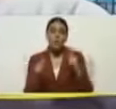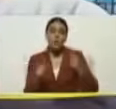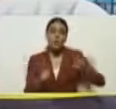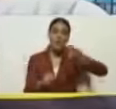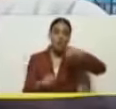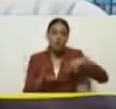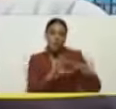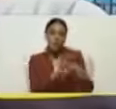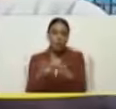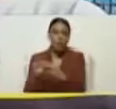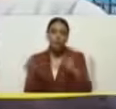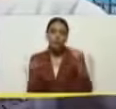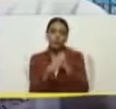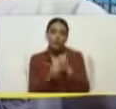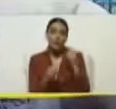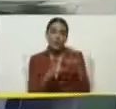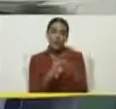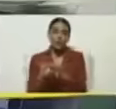de seguridad.